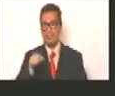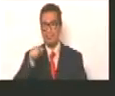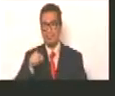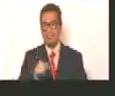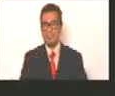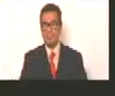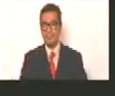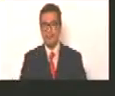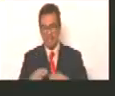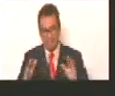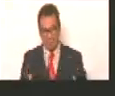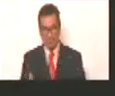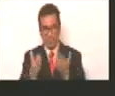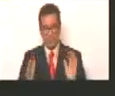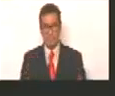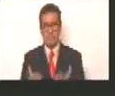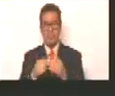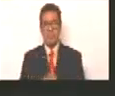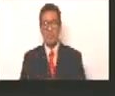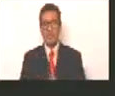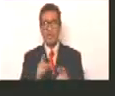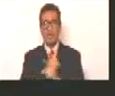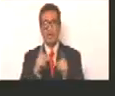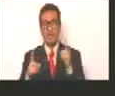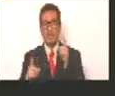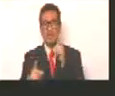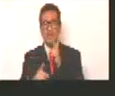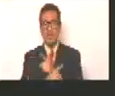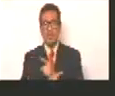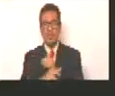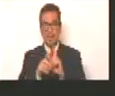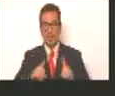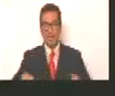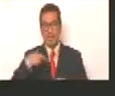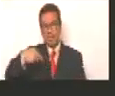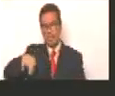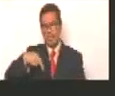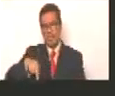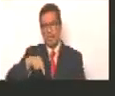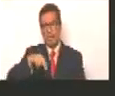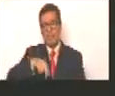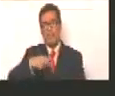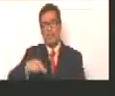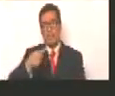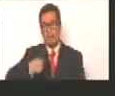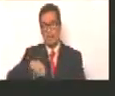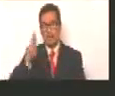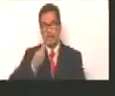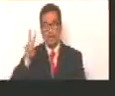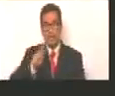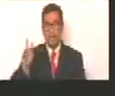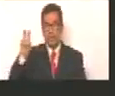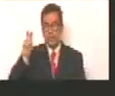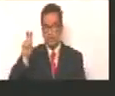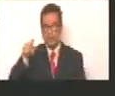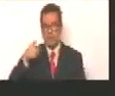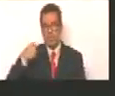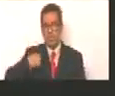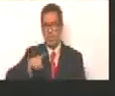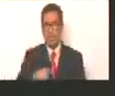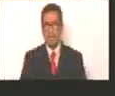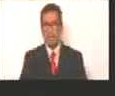impulsaré las transformaciones democráticas necesarias para que la República Nueva tenga una Carta